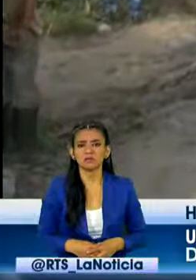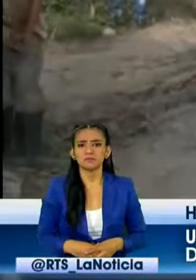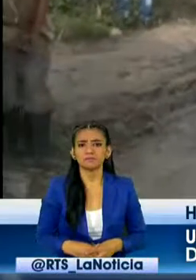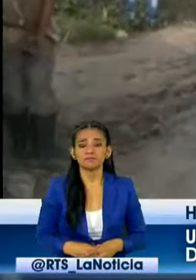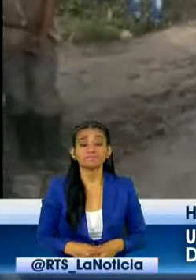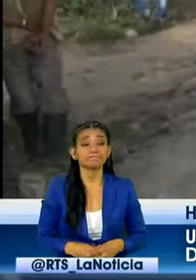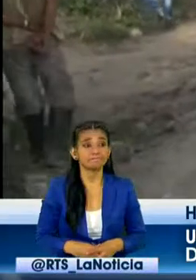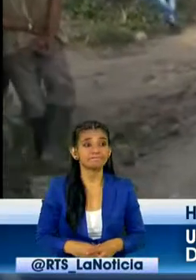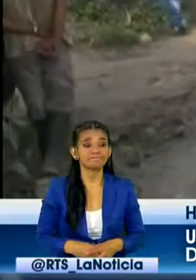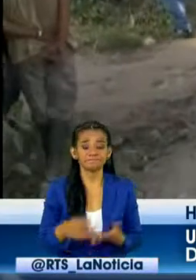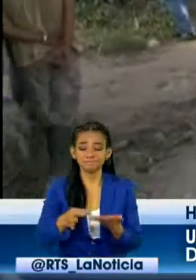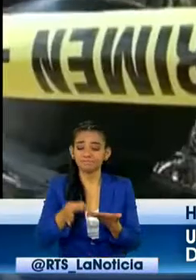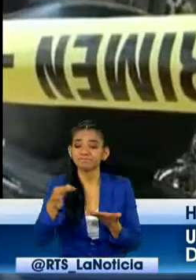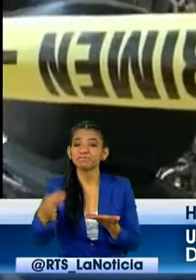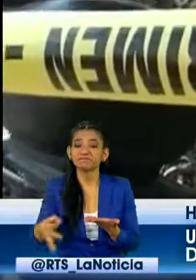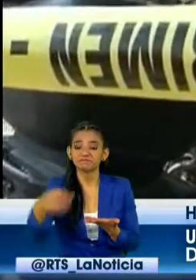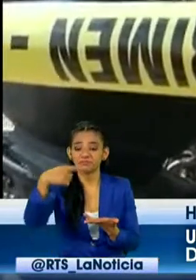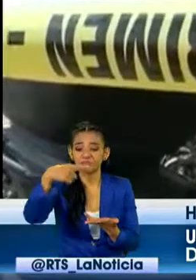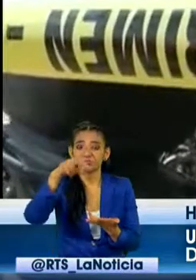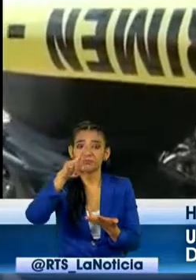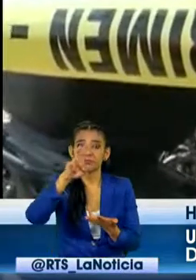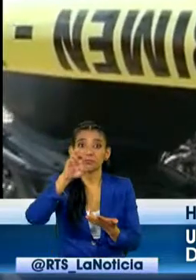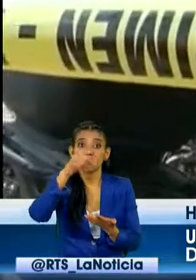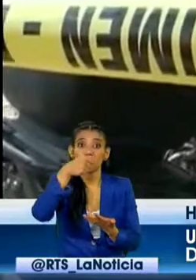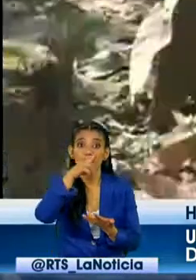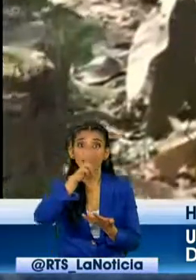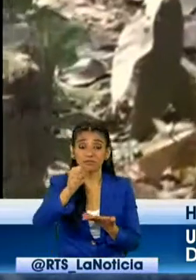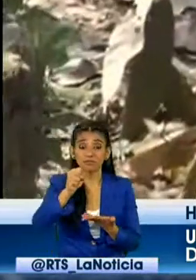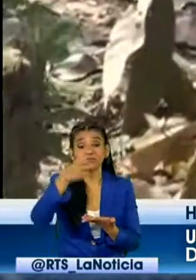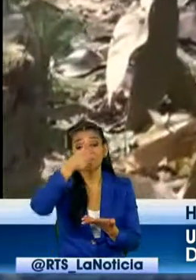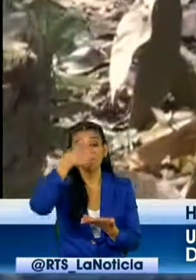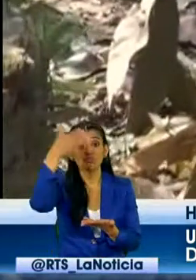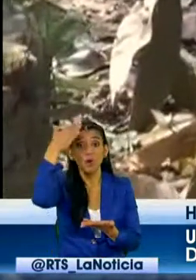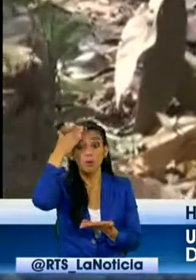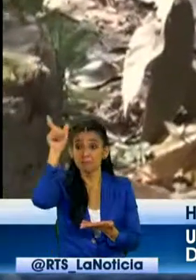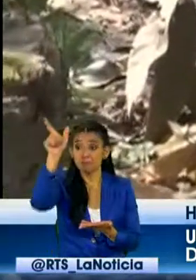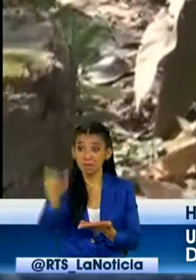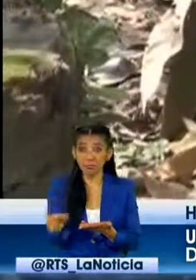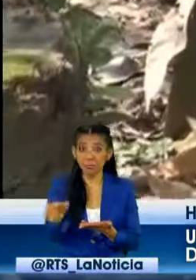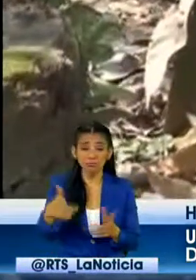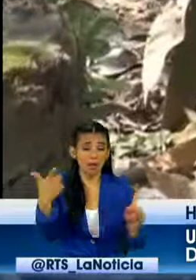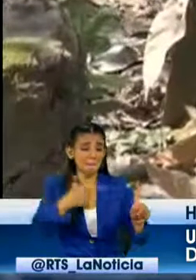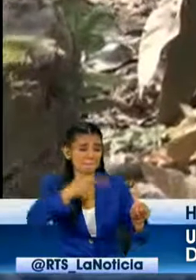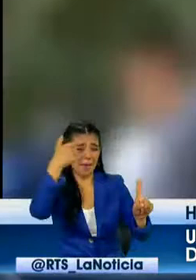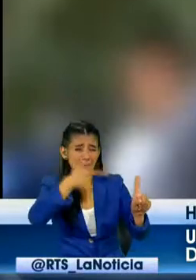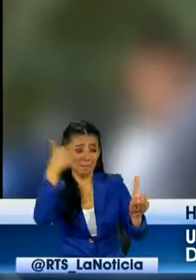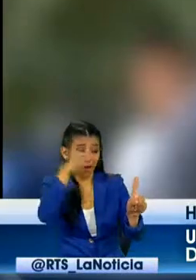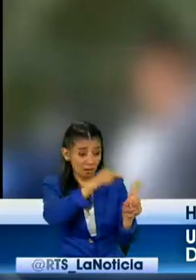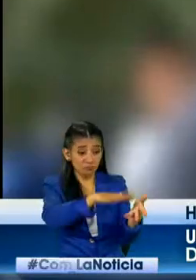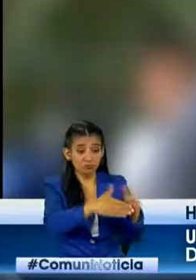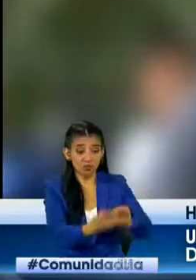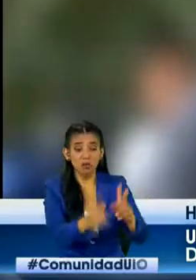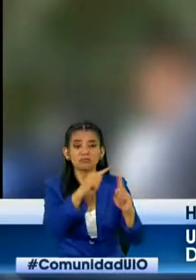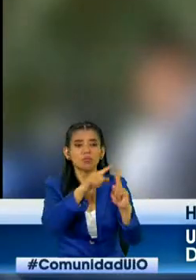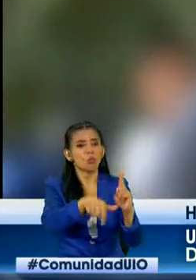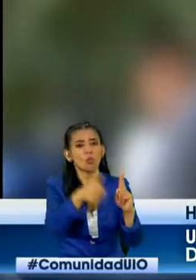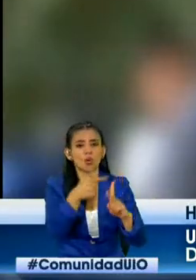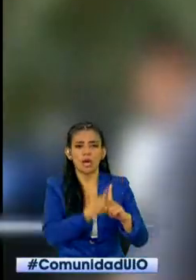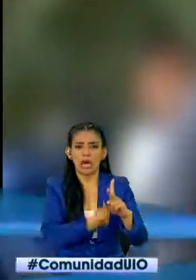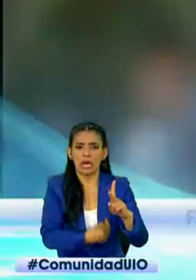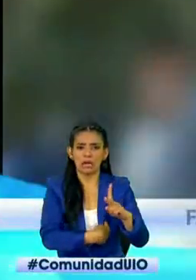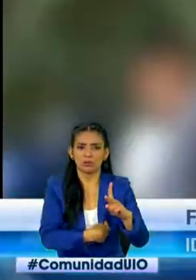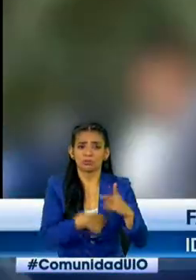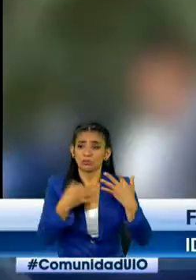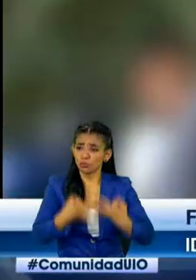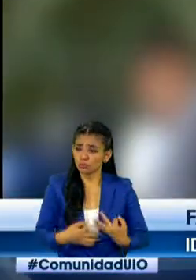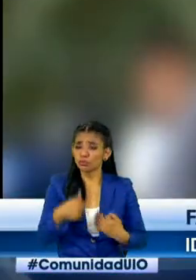El recinto de Progreso de Santo Domingo fue el escenario de una balacera en la que un hombre murió y otro resultó herido. Estaba almorzando, entonces llegó la